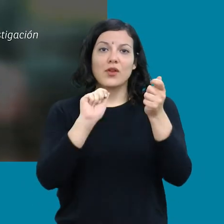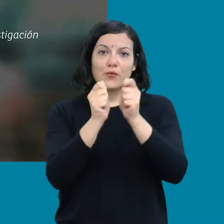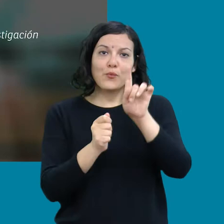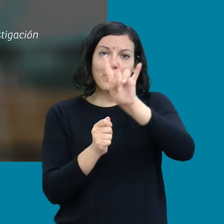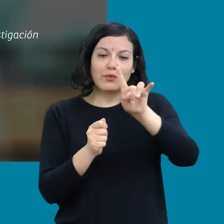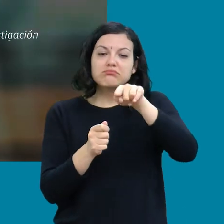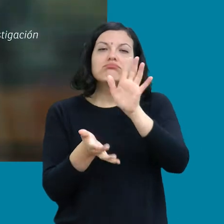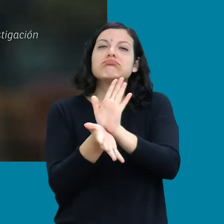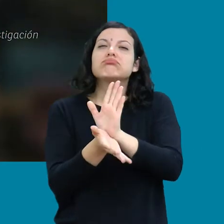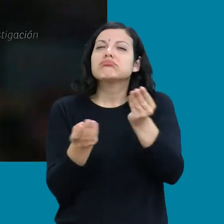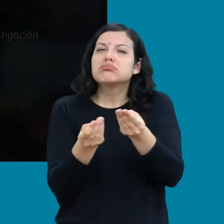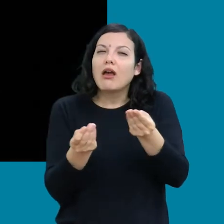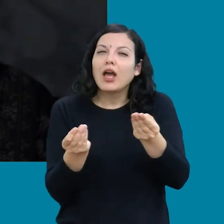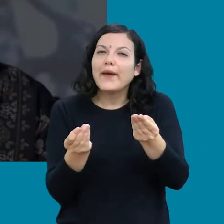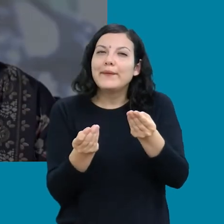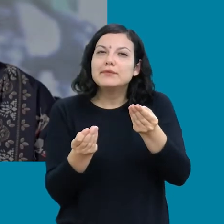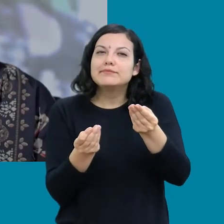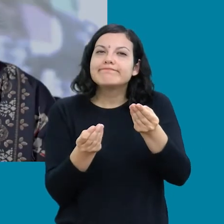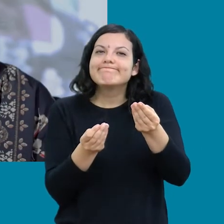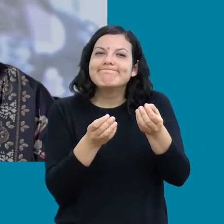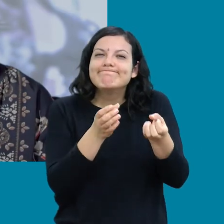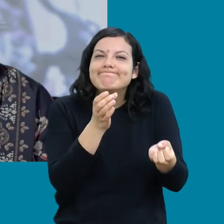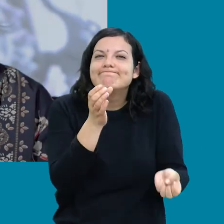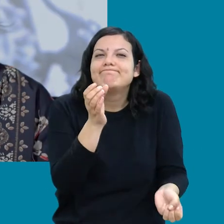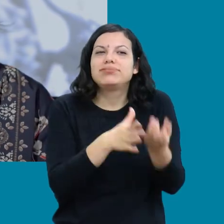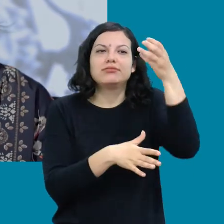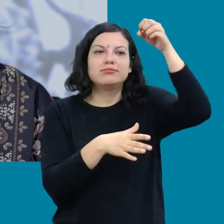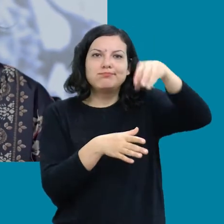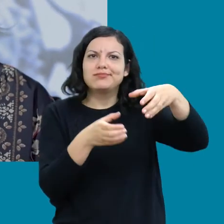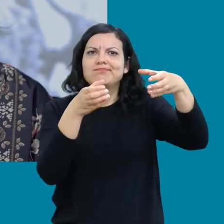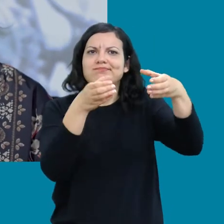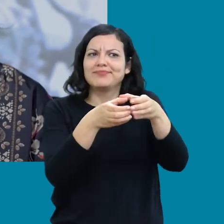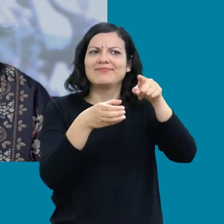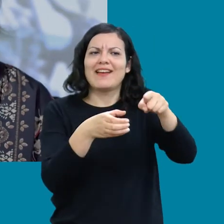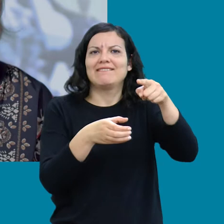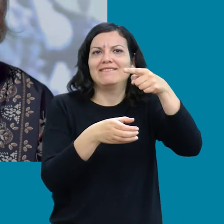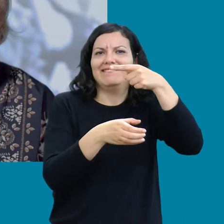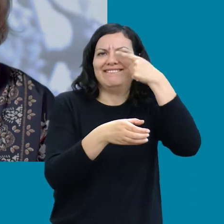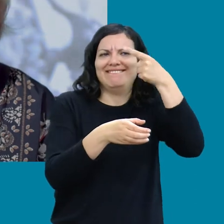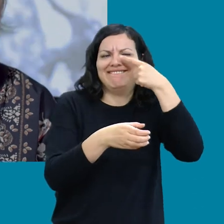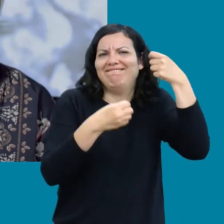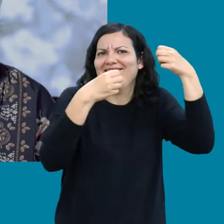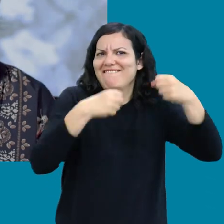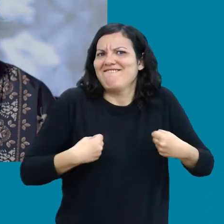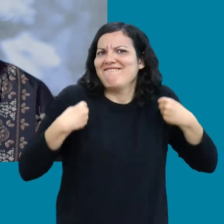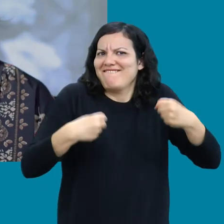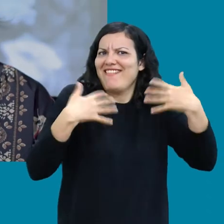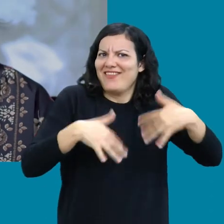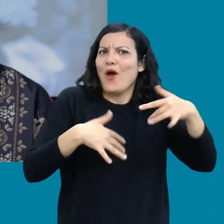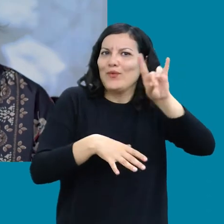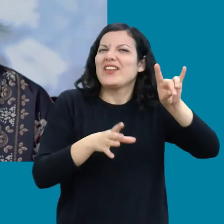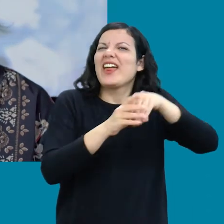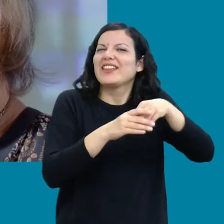Reforma implicó el nacimiento de un sujeto político de los más interesantes e intensos que tiene la universidad, que es